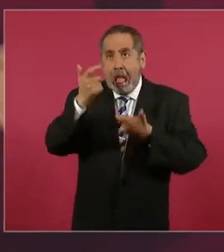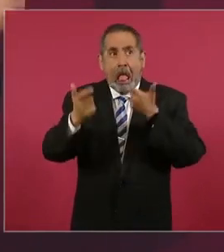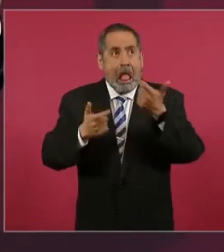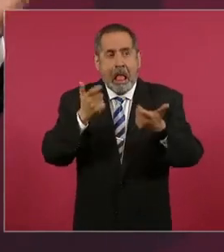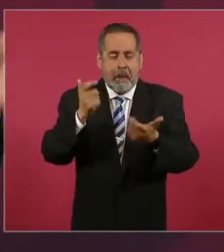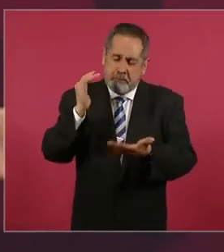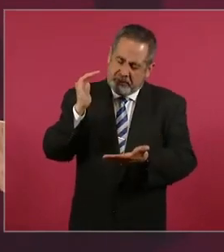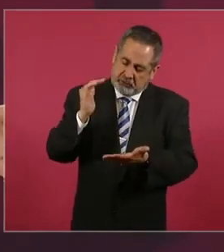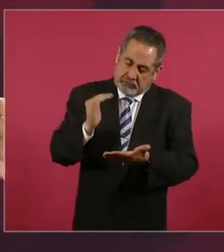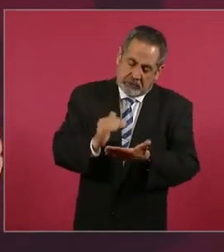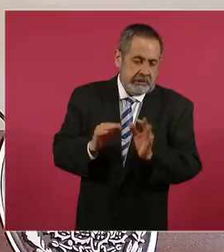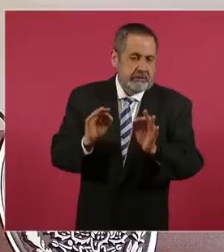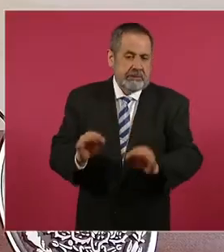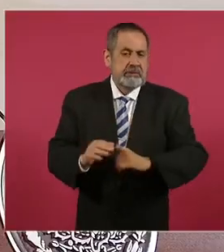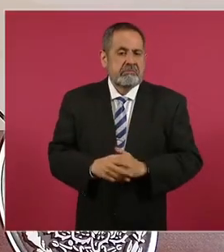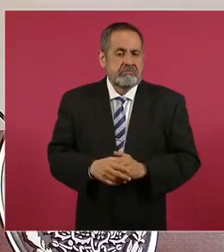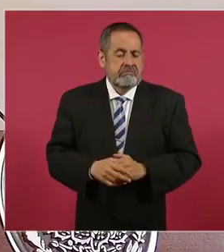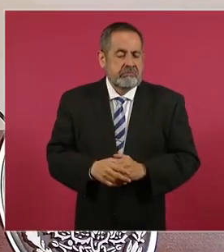en el tiempo que llevamos.